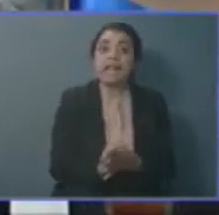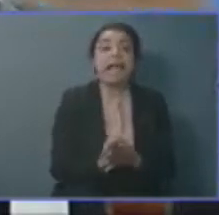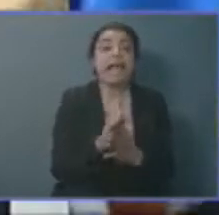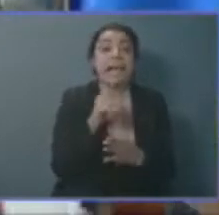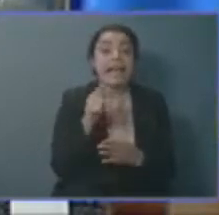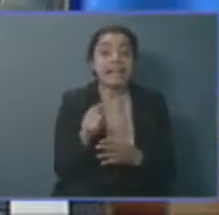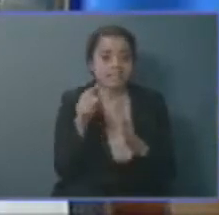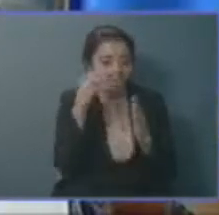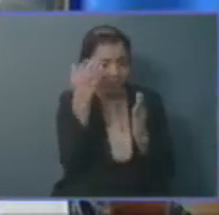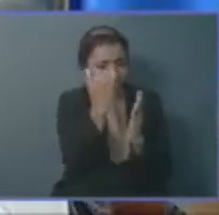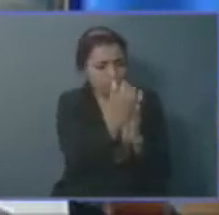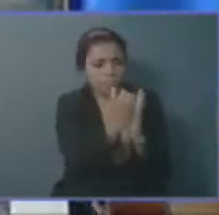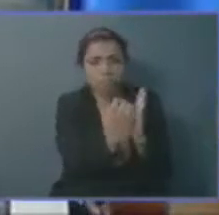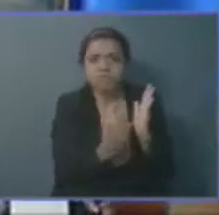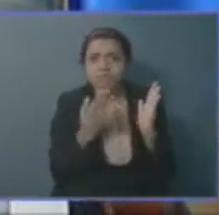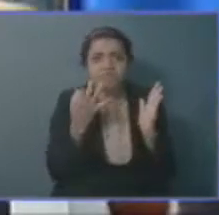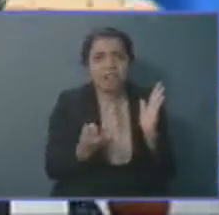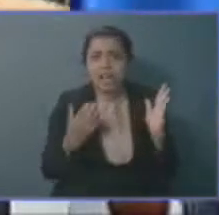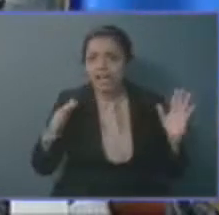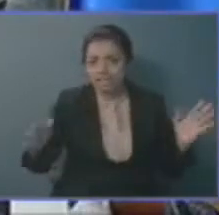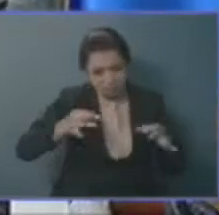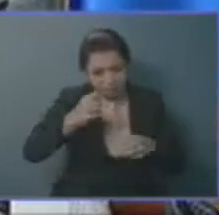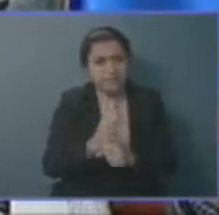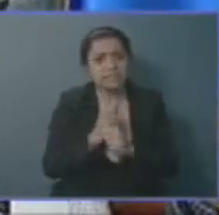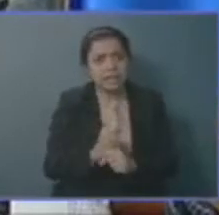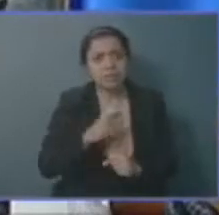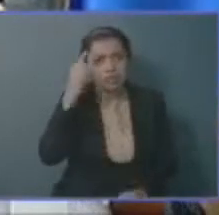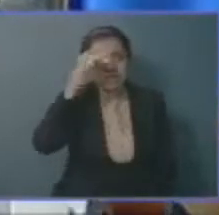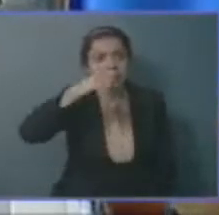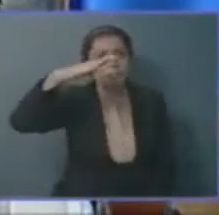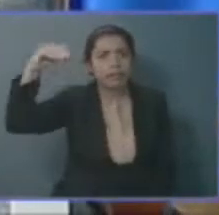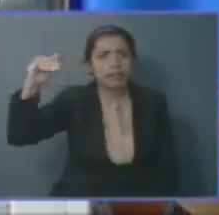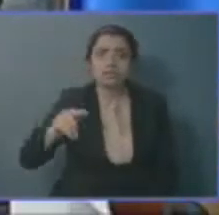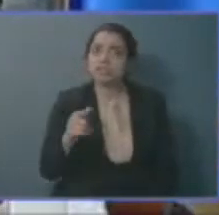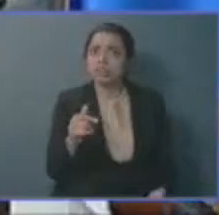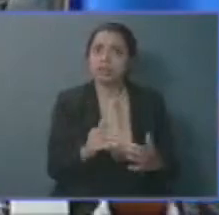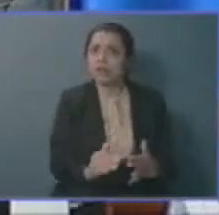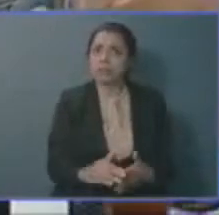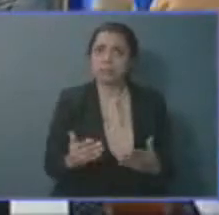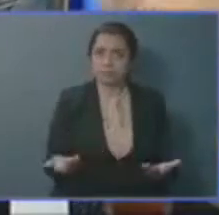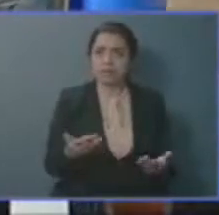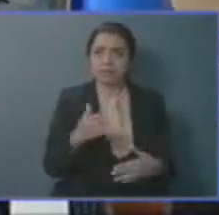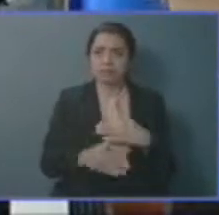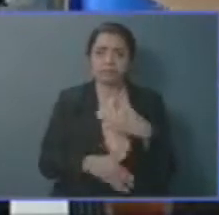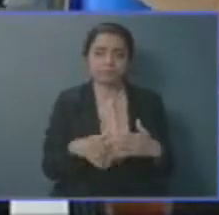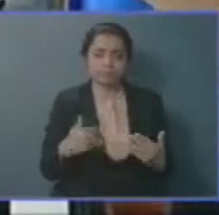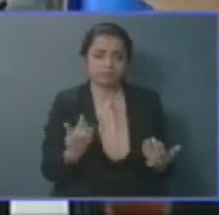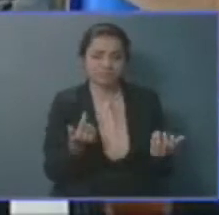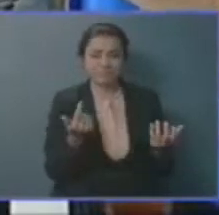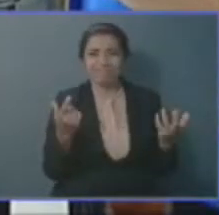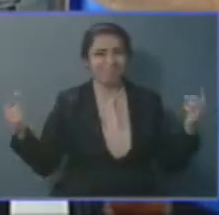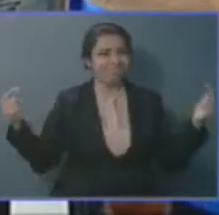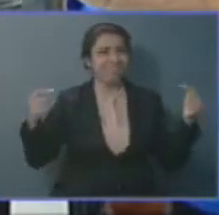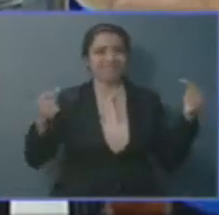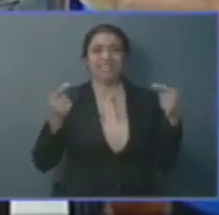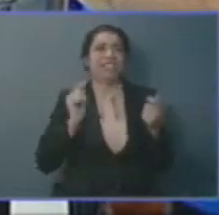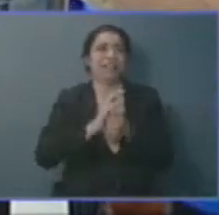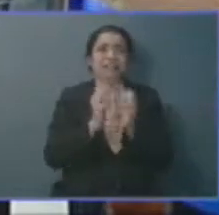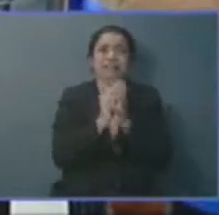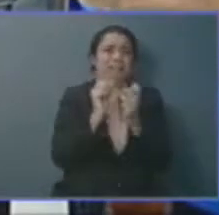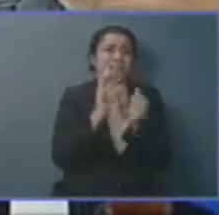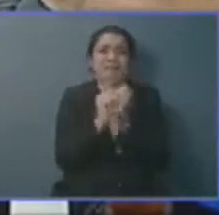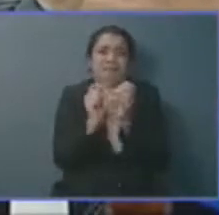las reglas del juego y que además generen certidumbre y además impidan ese pandemonium que se había creado en el orden